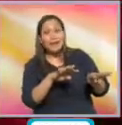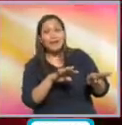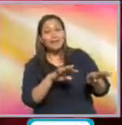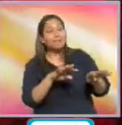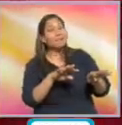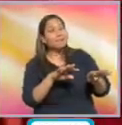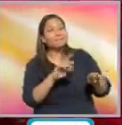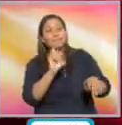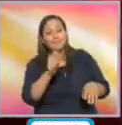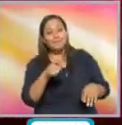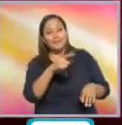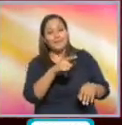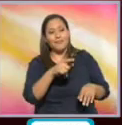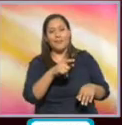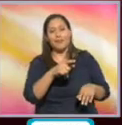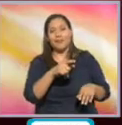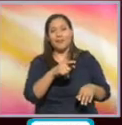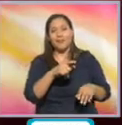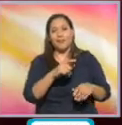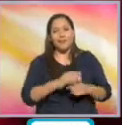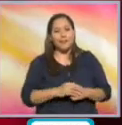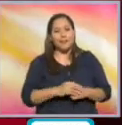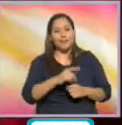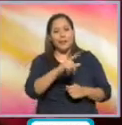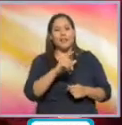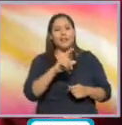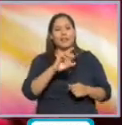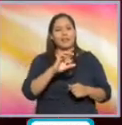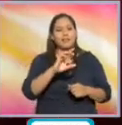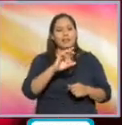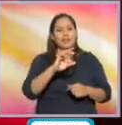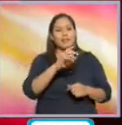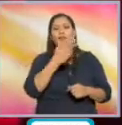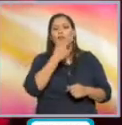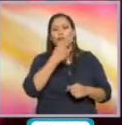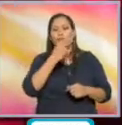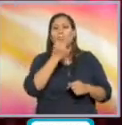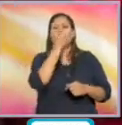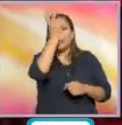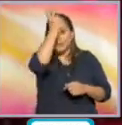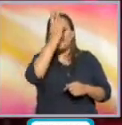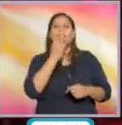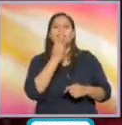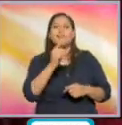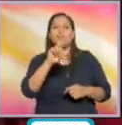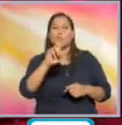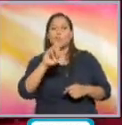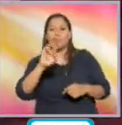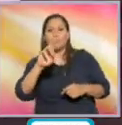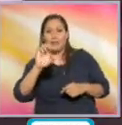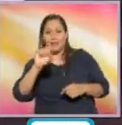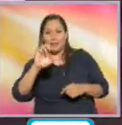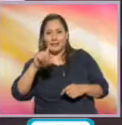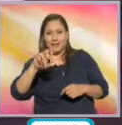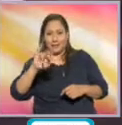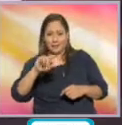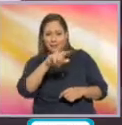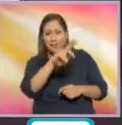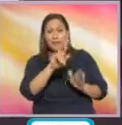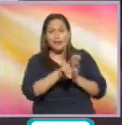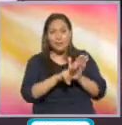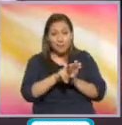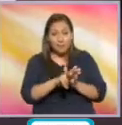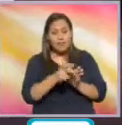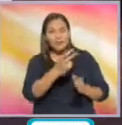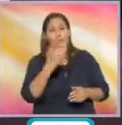hecho de, mira, está Chegulubeski también, entonces el tema que es que este video y toda esta serie de